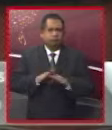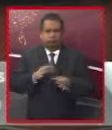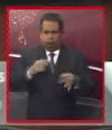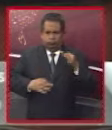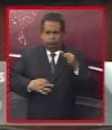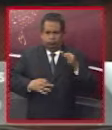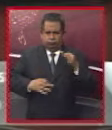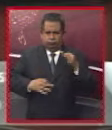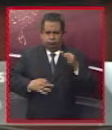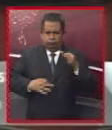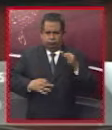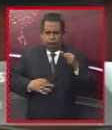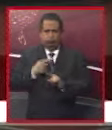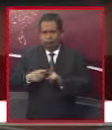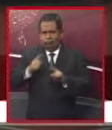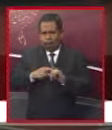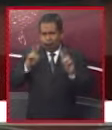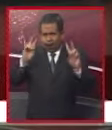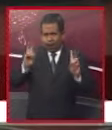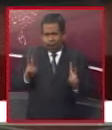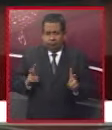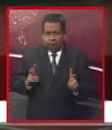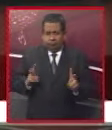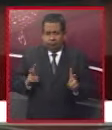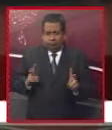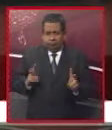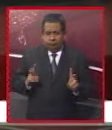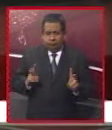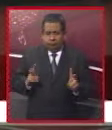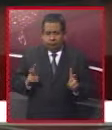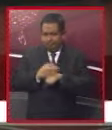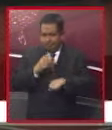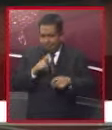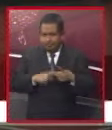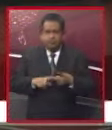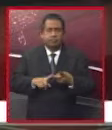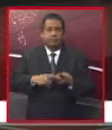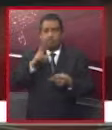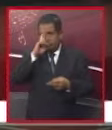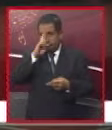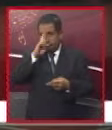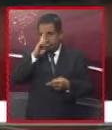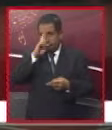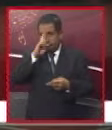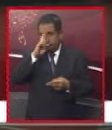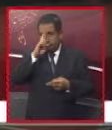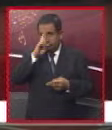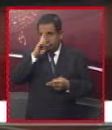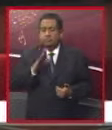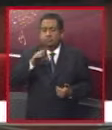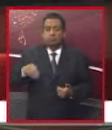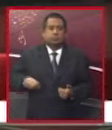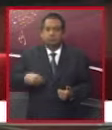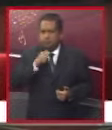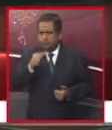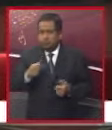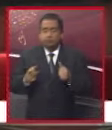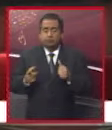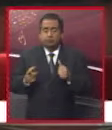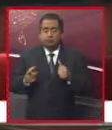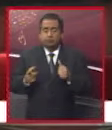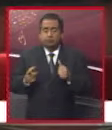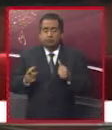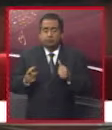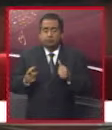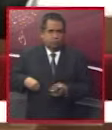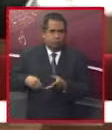Código de Justicia Militar. Sobre los temas abordados destacan las facultades de los jueces penales, el respeto a los derechos humanos y la presunción de inocencia.